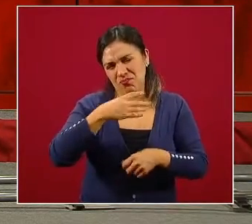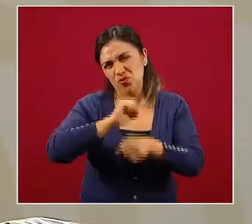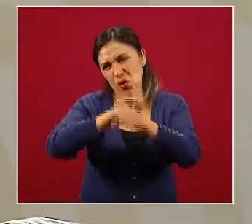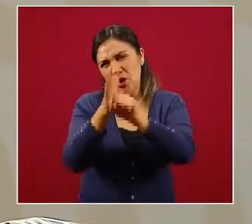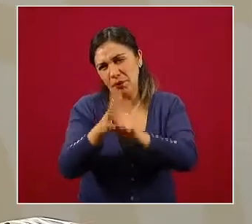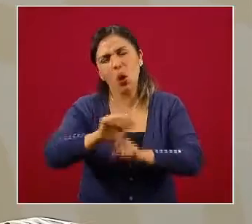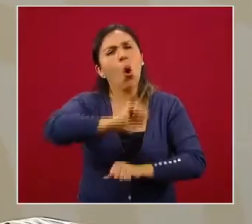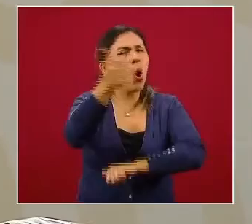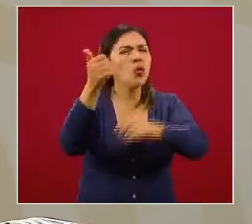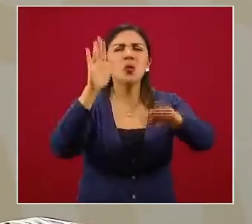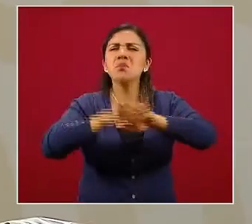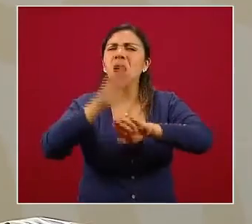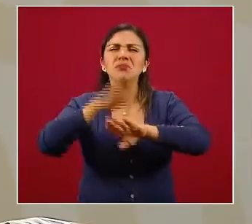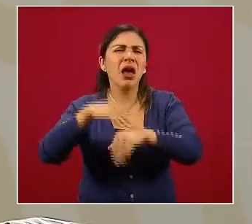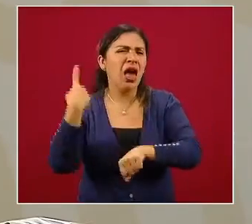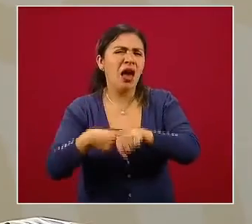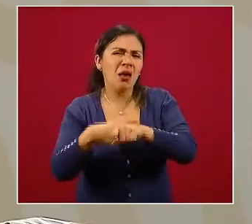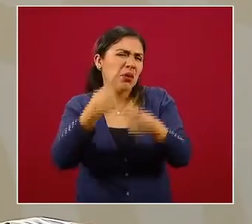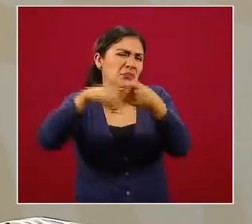comunes,